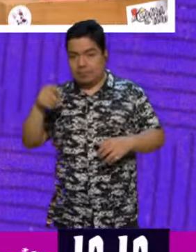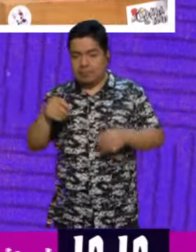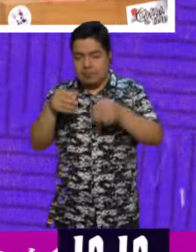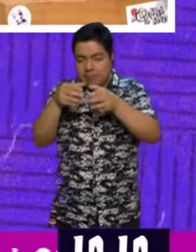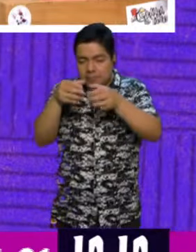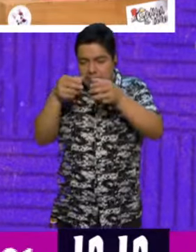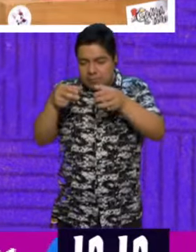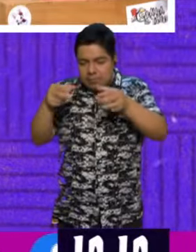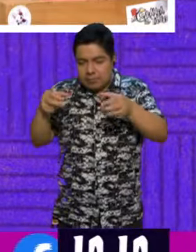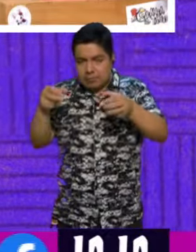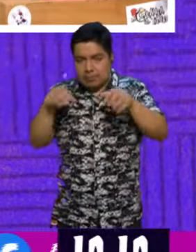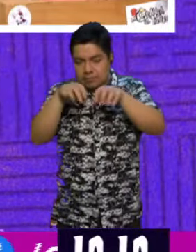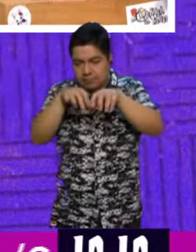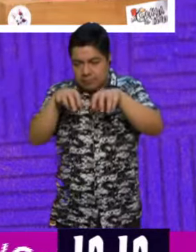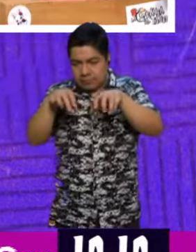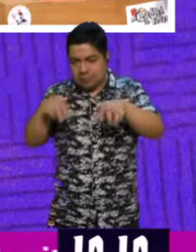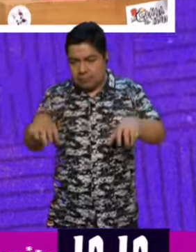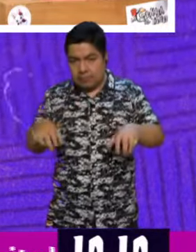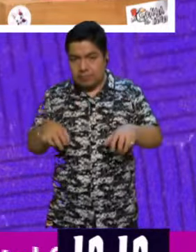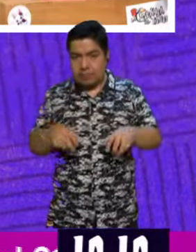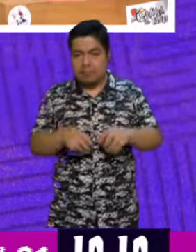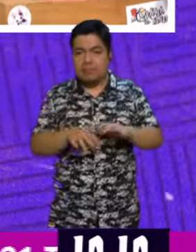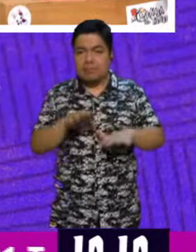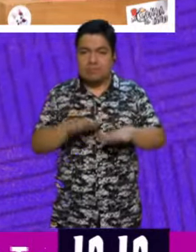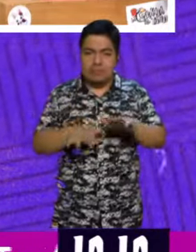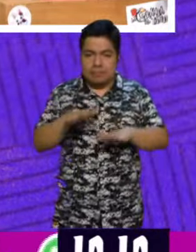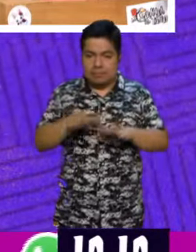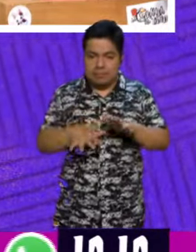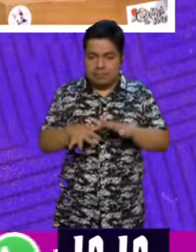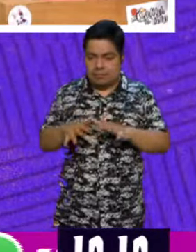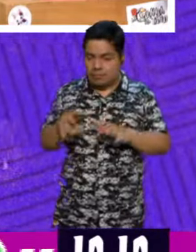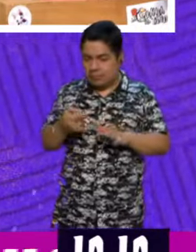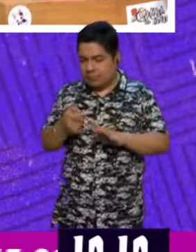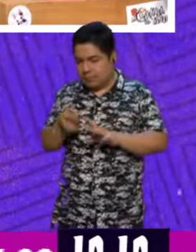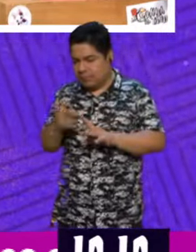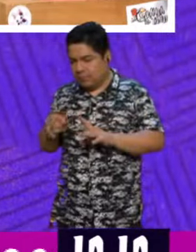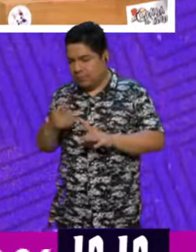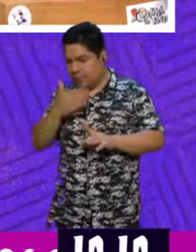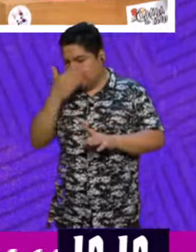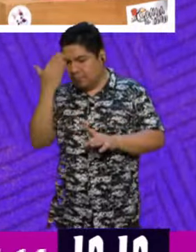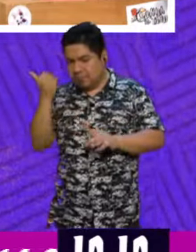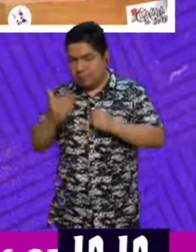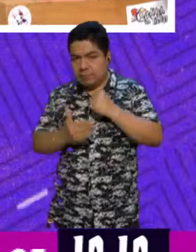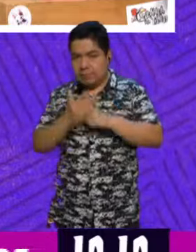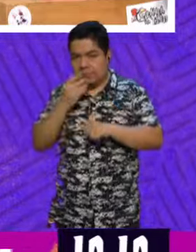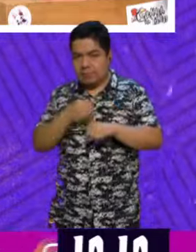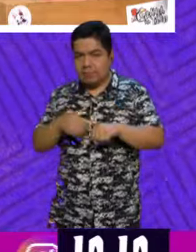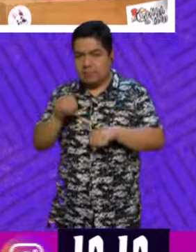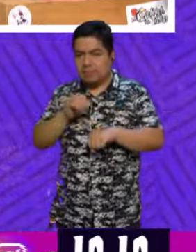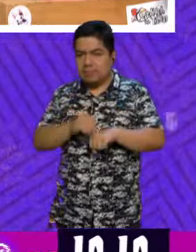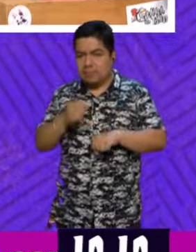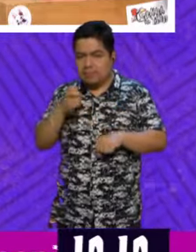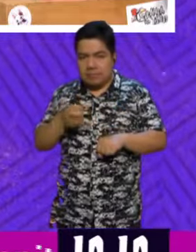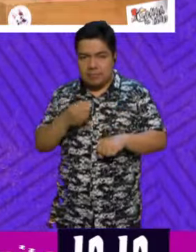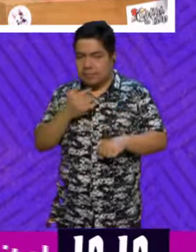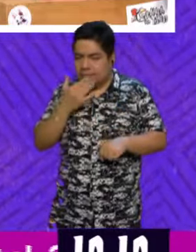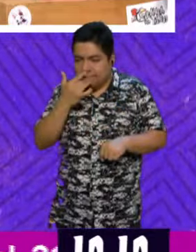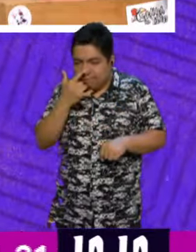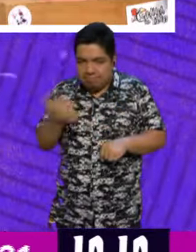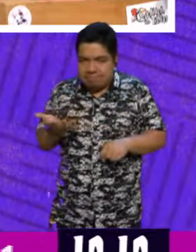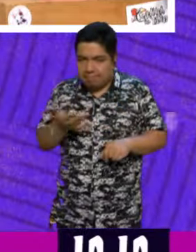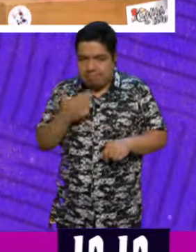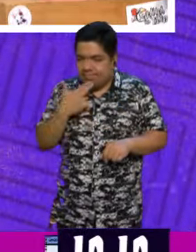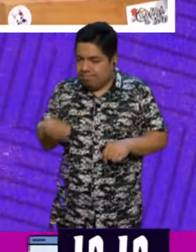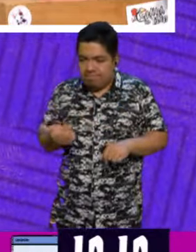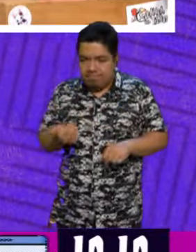cazuelita y van para esa parte. La chedorita que trae la puerta del refrigerador, yo no sé por qué se la siguen poniendo, porque esa no sirve para nada, no es